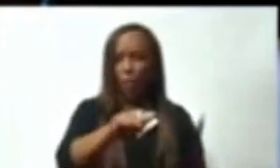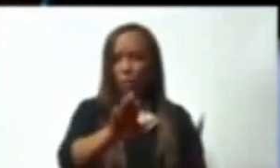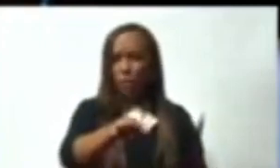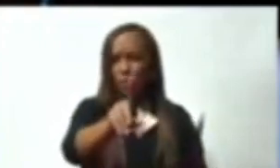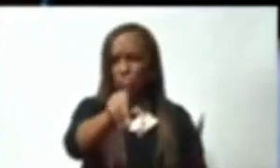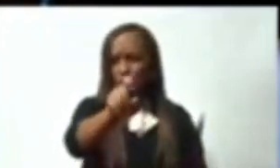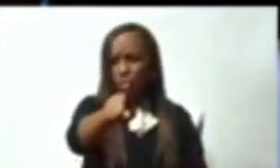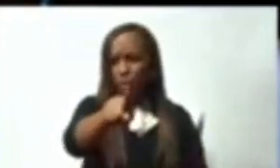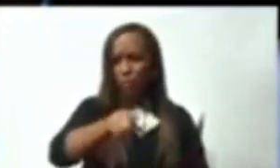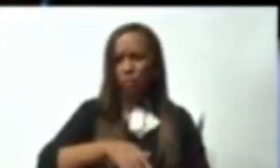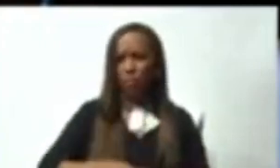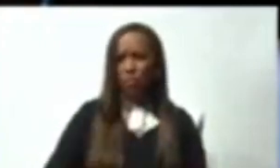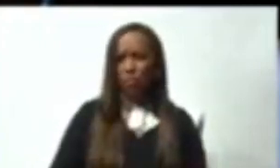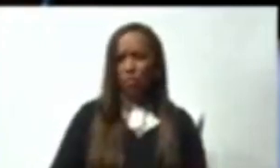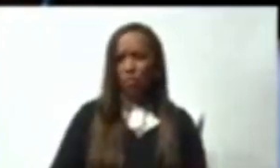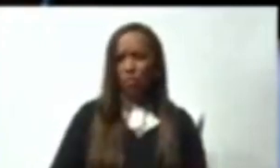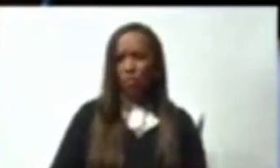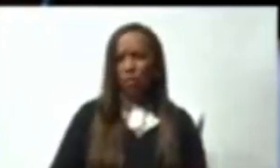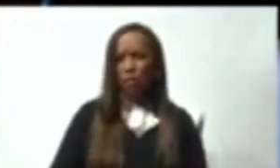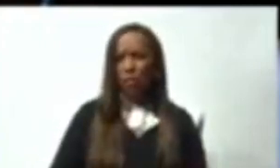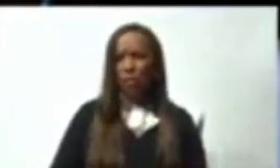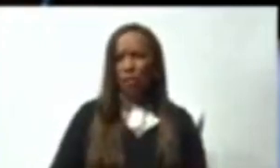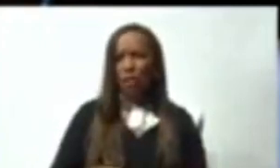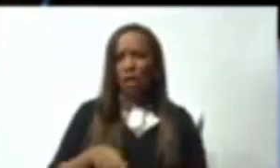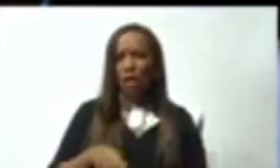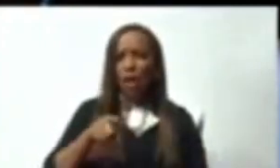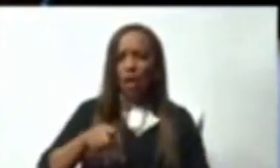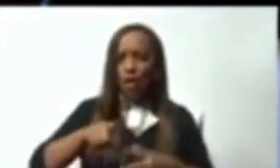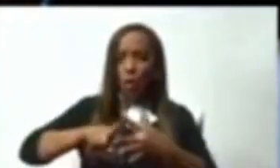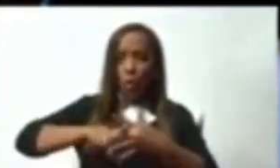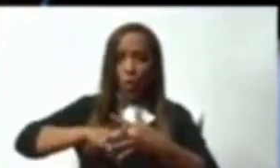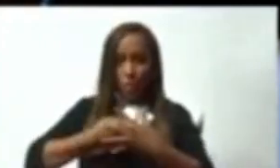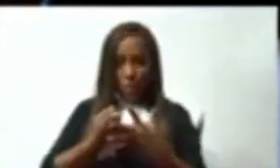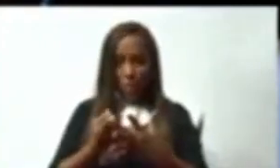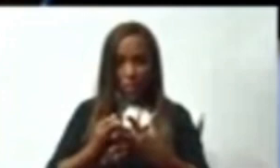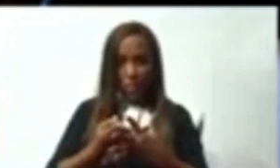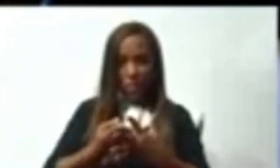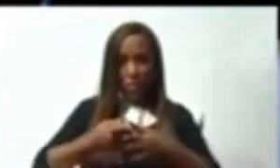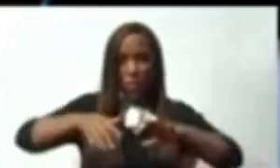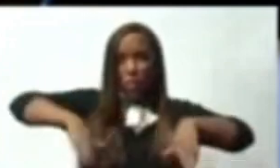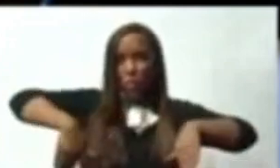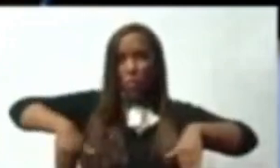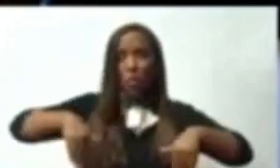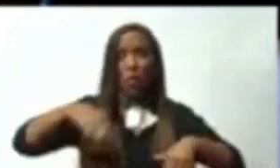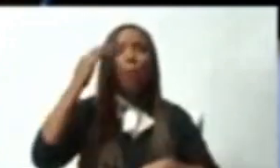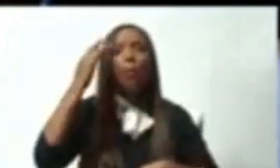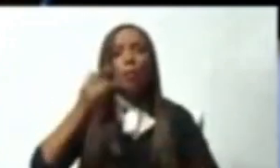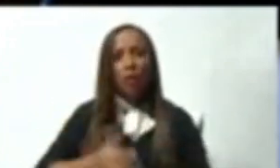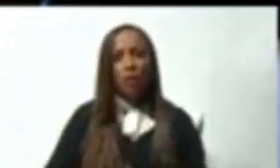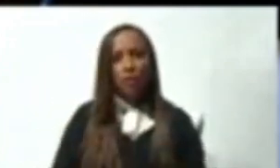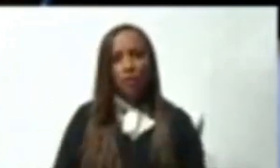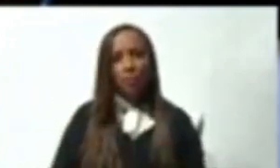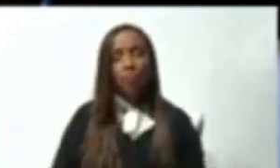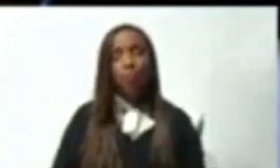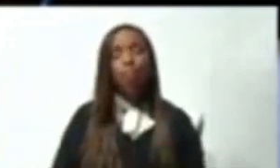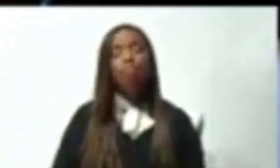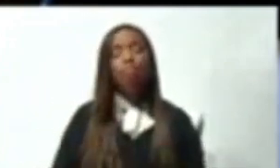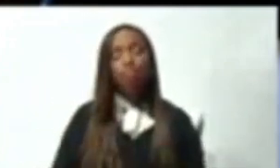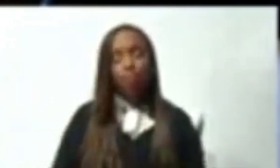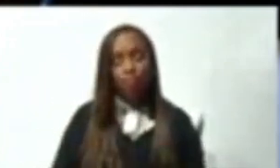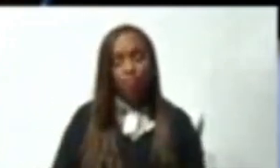Sencillamente porque el Ministerio de Agricultura le debe 3 operativos de preparación de